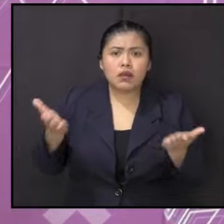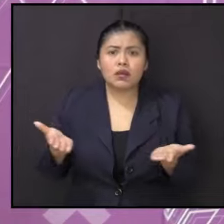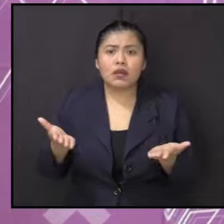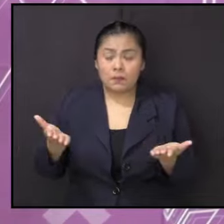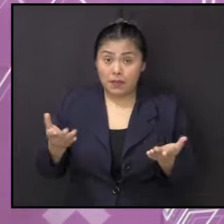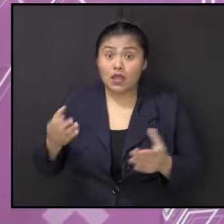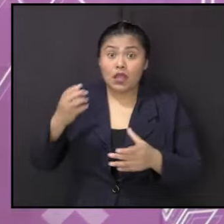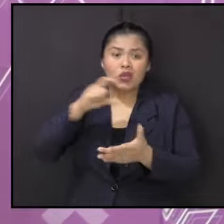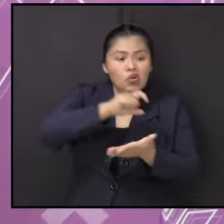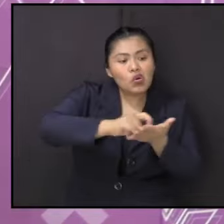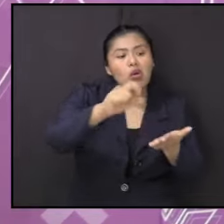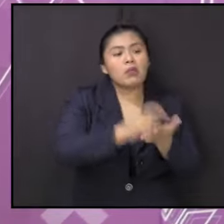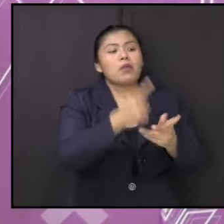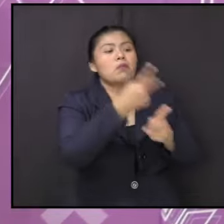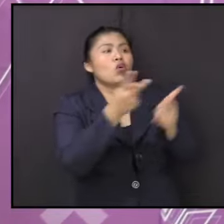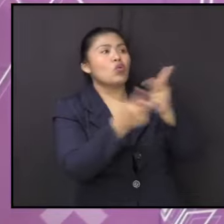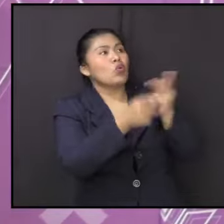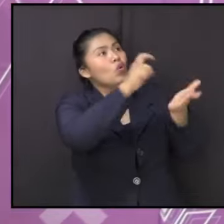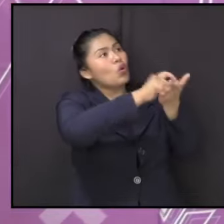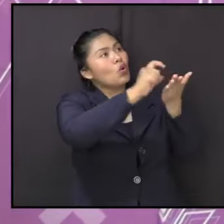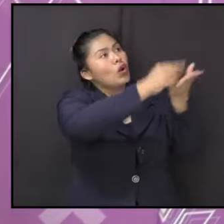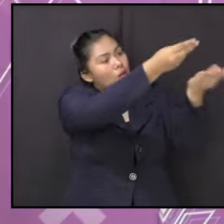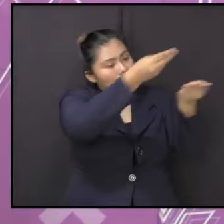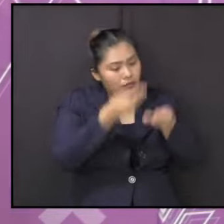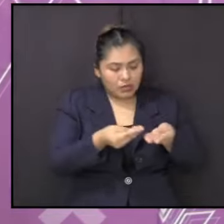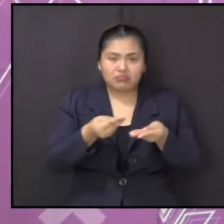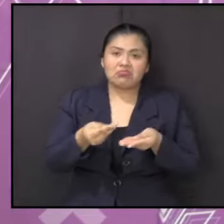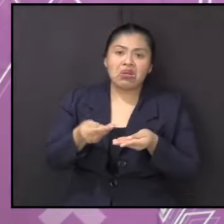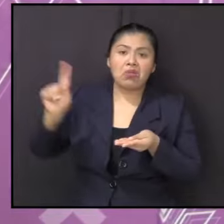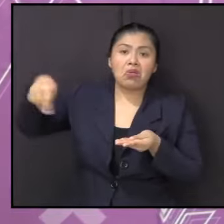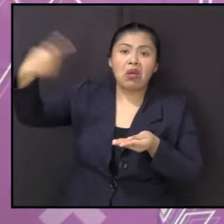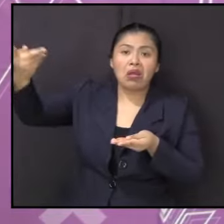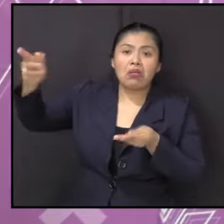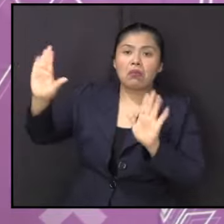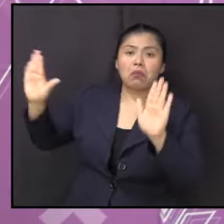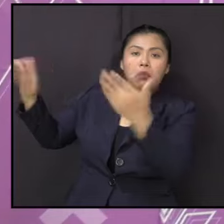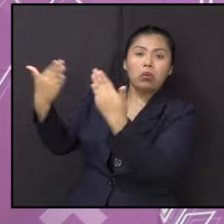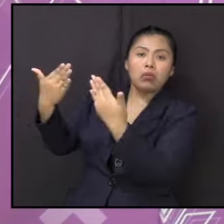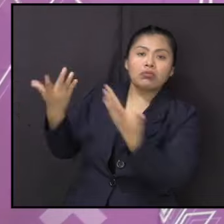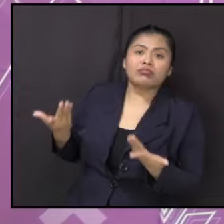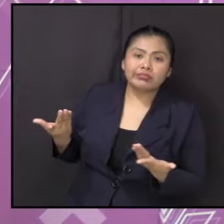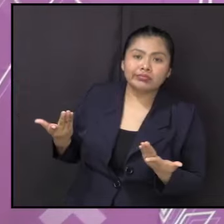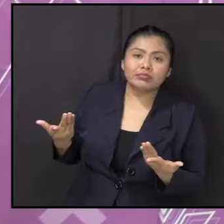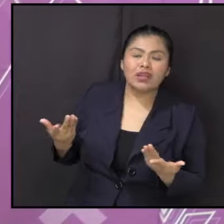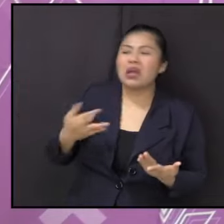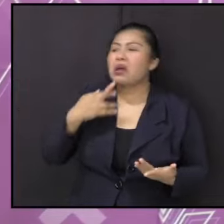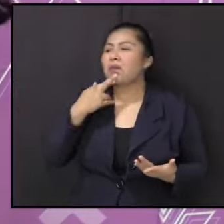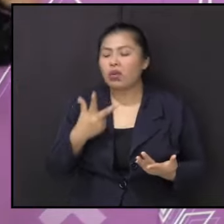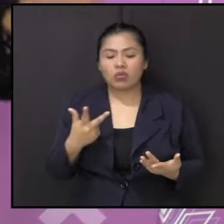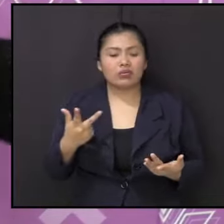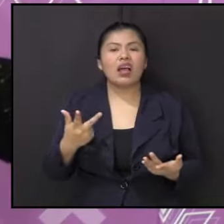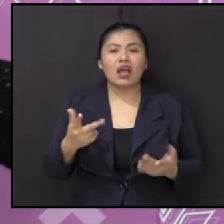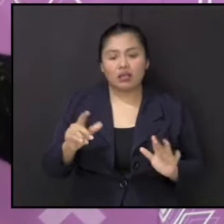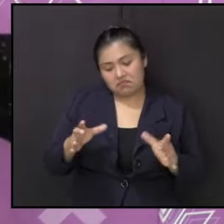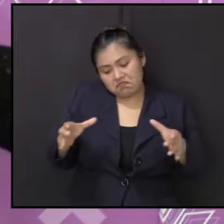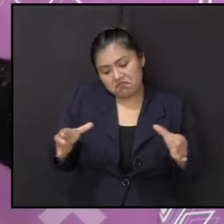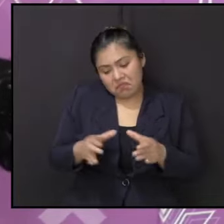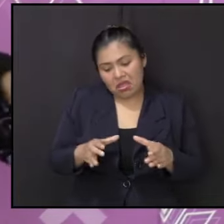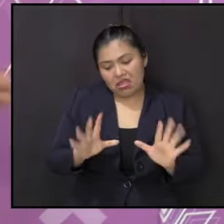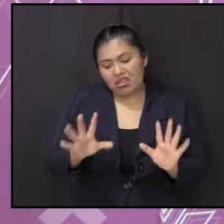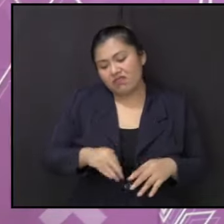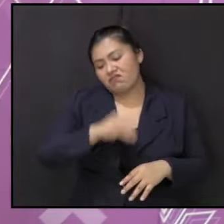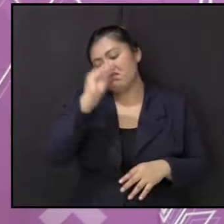productos para venta, ¿y qué sucede? La misma sociedad les cierra las puertas. ¿Qué hacen? Prefieren que sus ventas queden ahí,